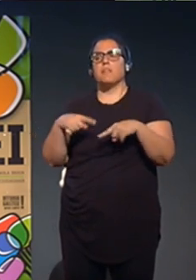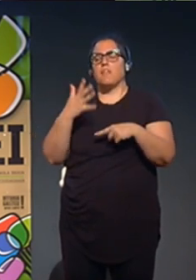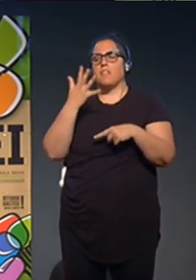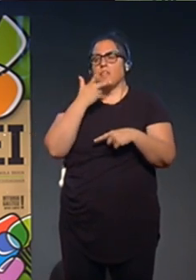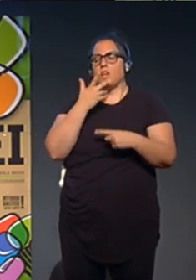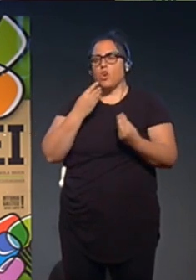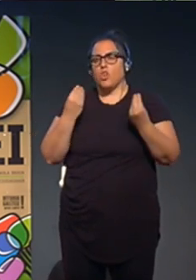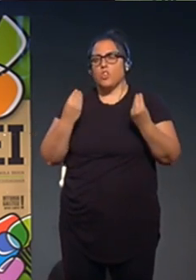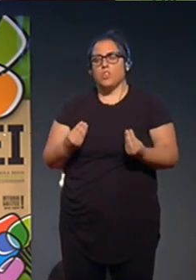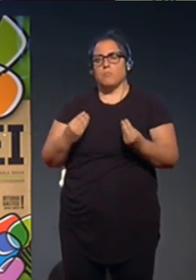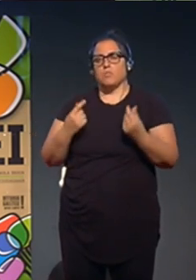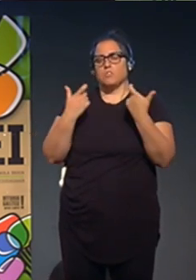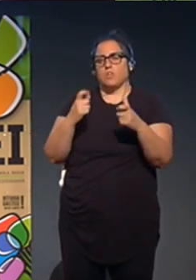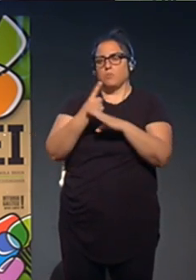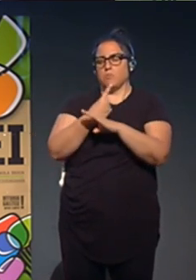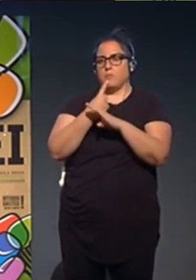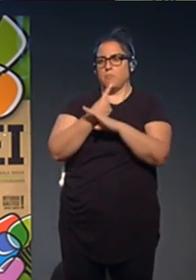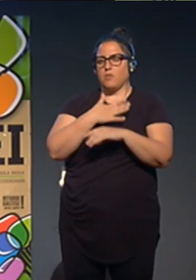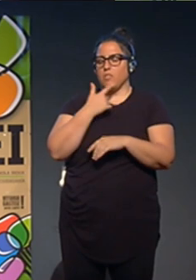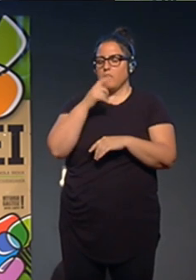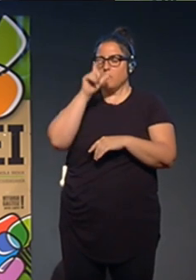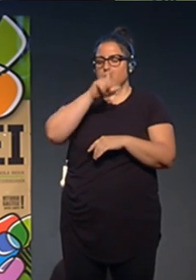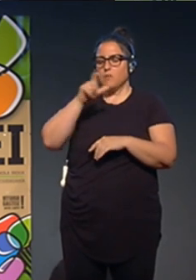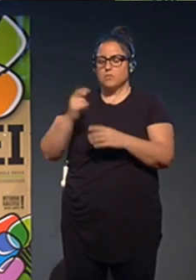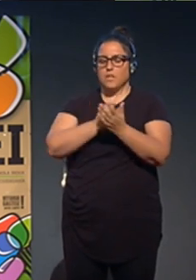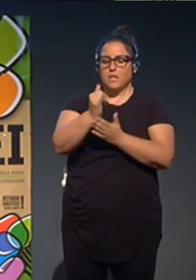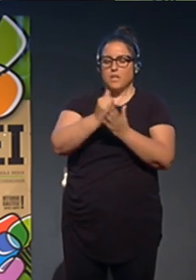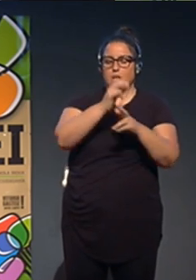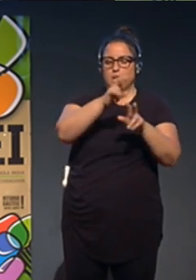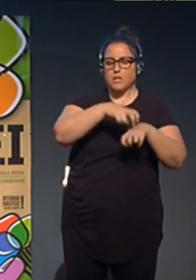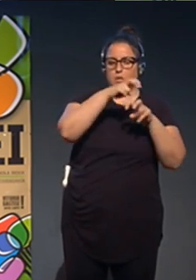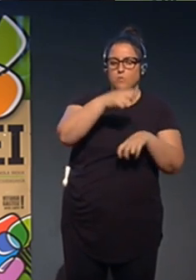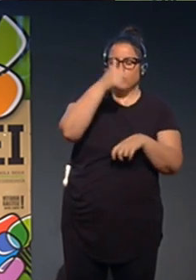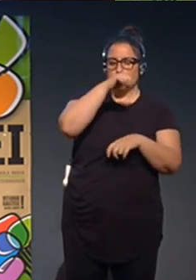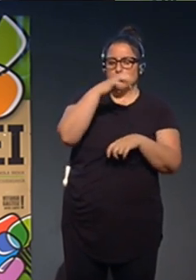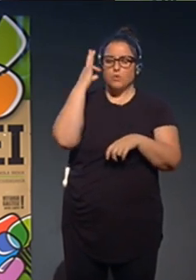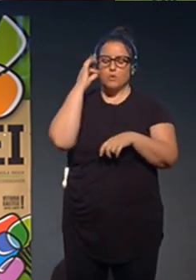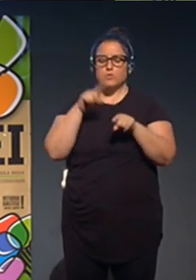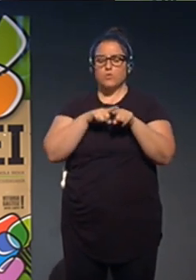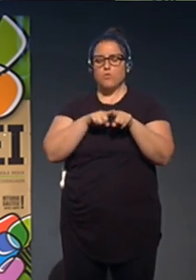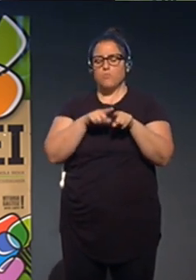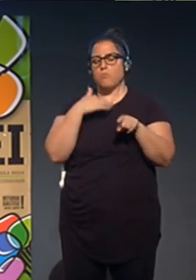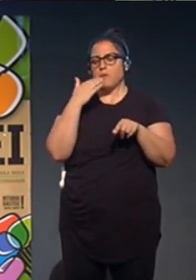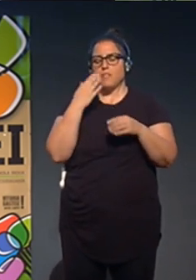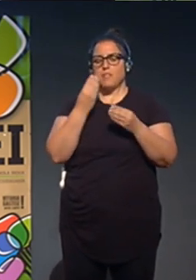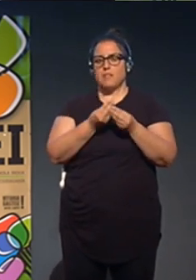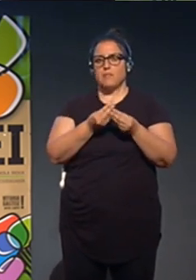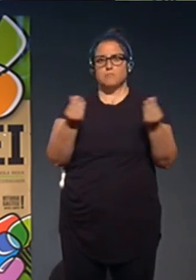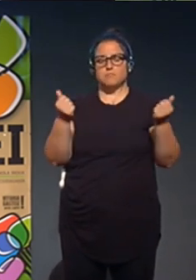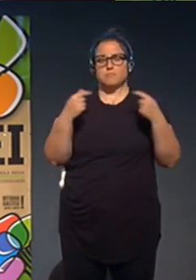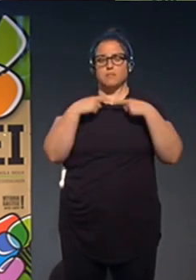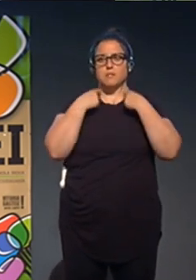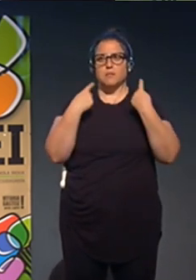de que los agricultores y agricultoras se están convirtiendo Yo decía también la presentación como una especie de especie en peligro de extinción eh